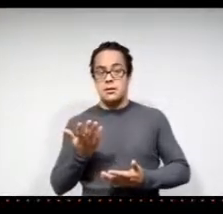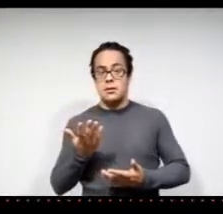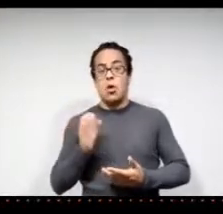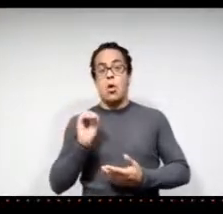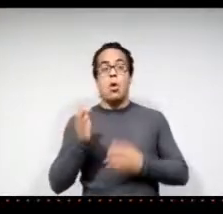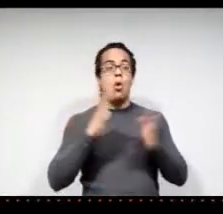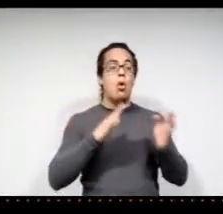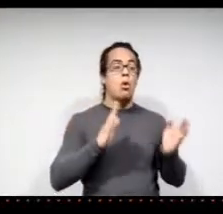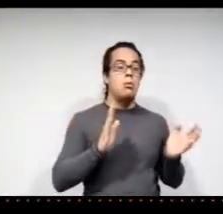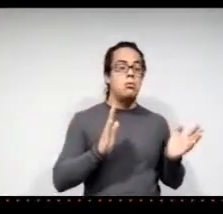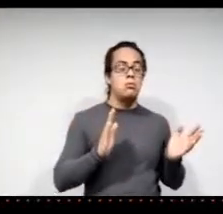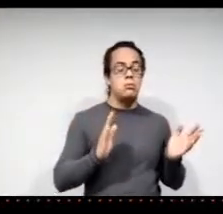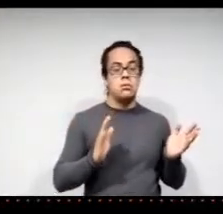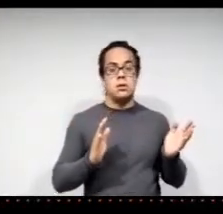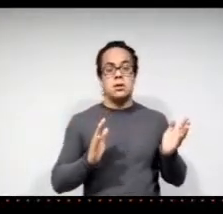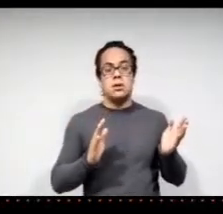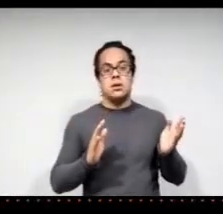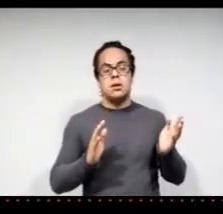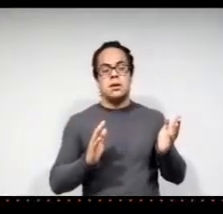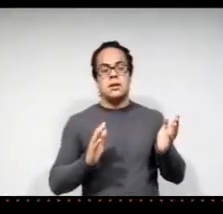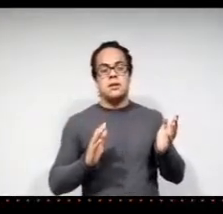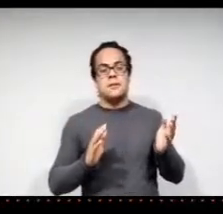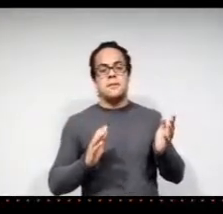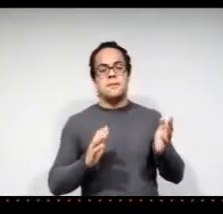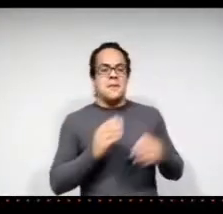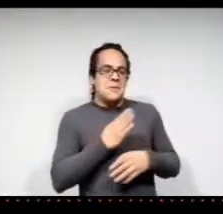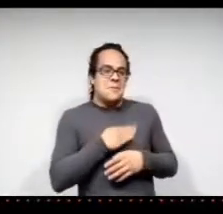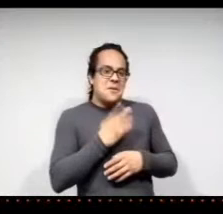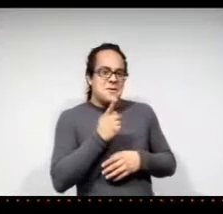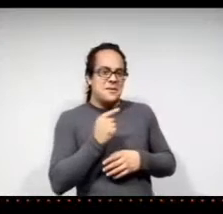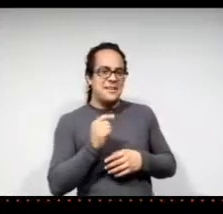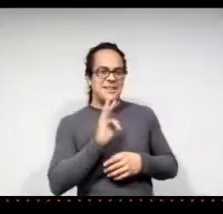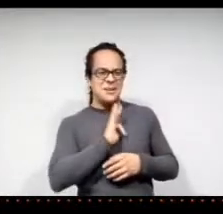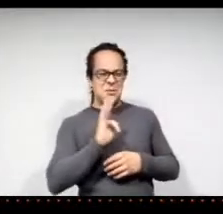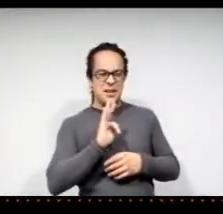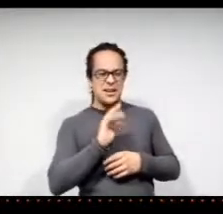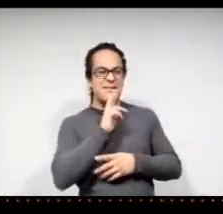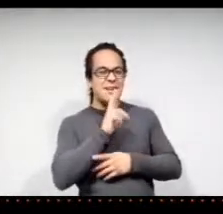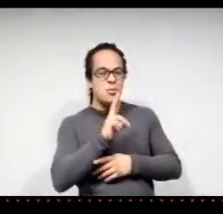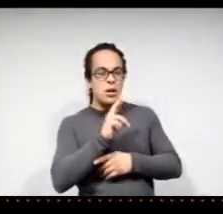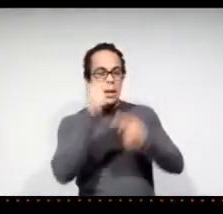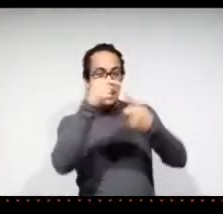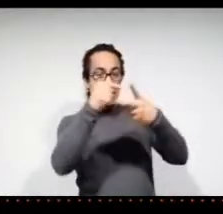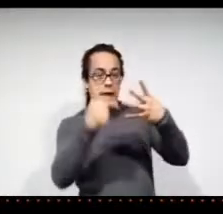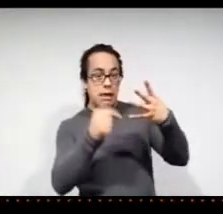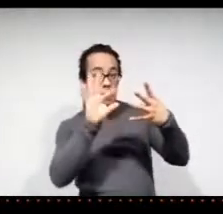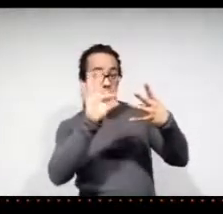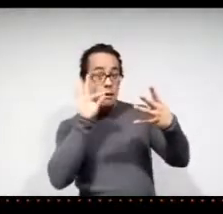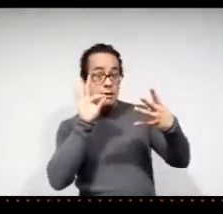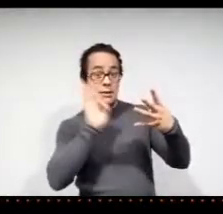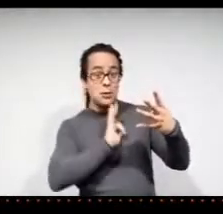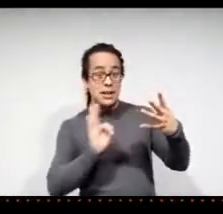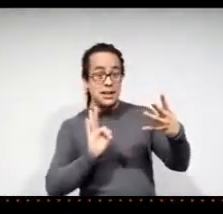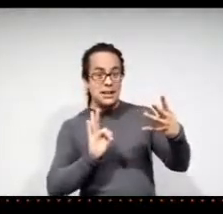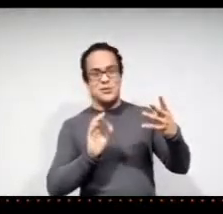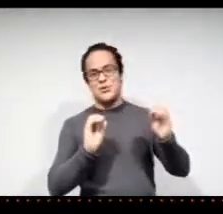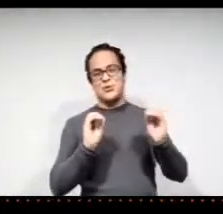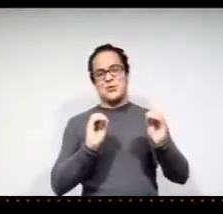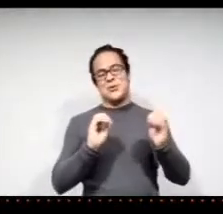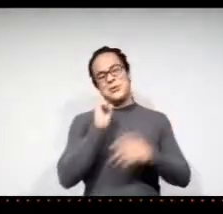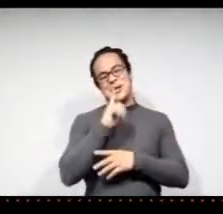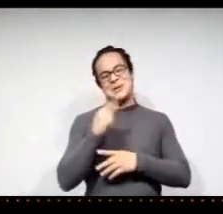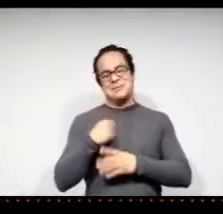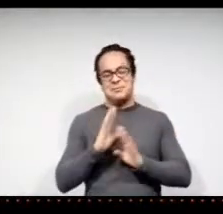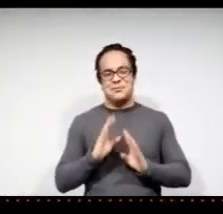Mendiola. Sí, bueno, una no es de opción múltiple, ¿verdad? Bueno, no. Para el doctor José Escamilla,